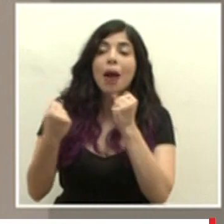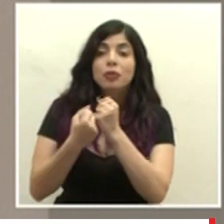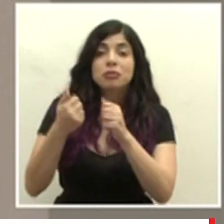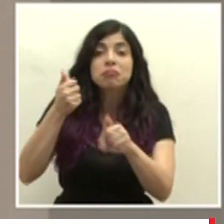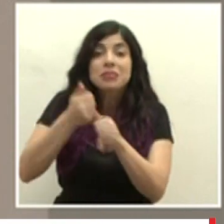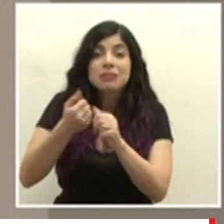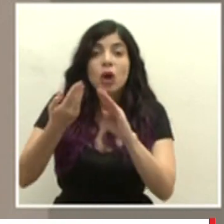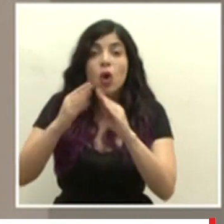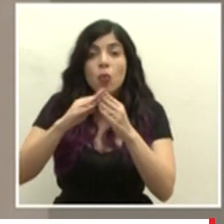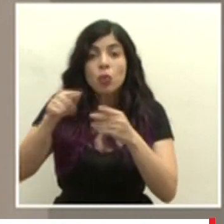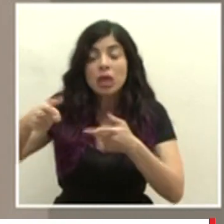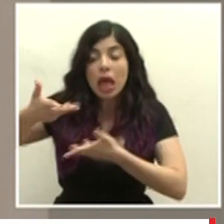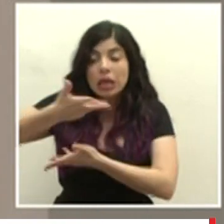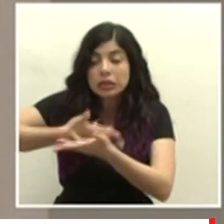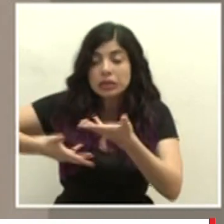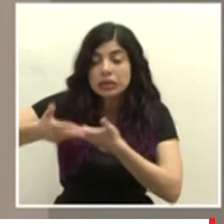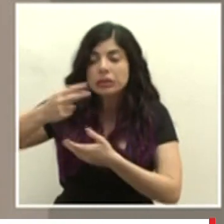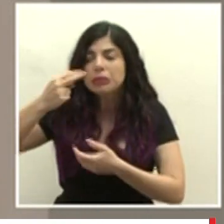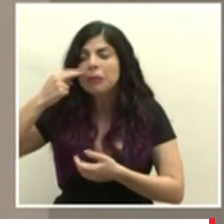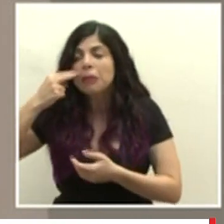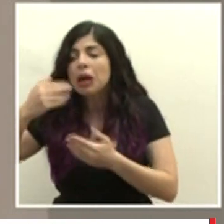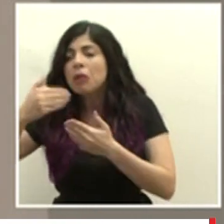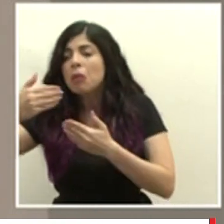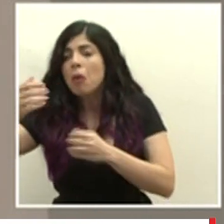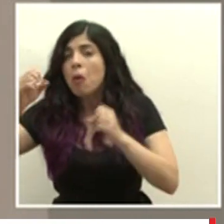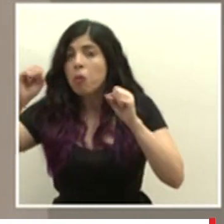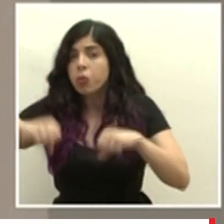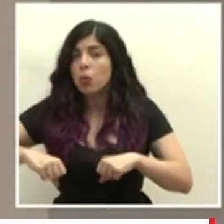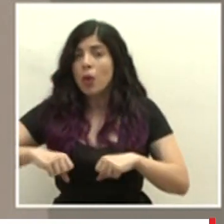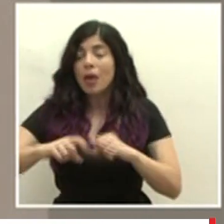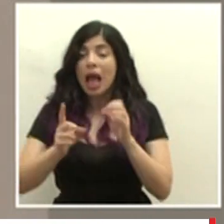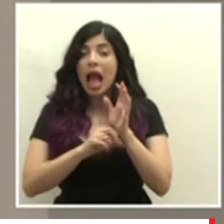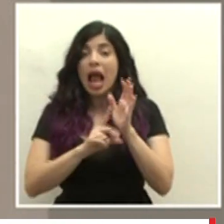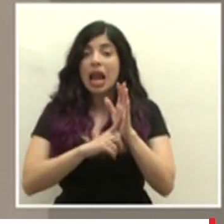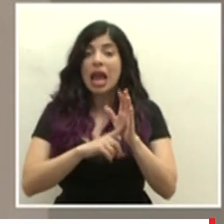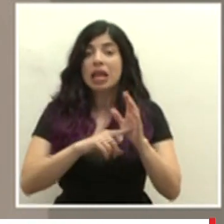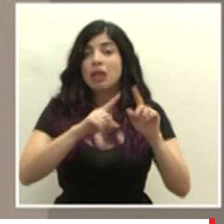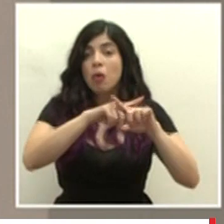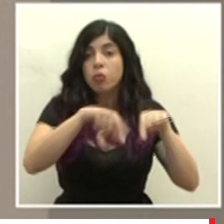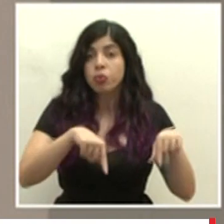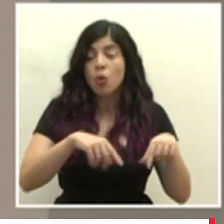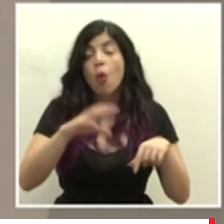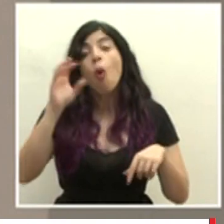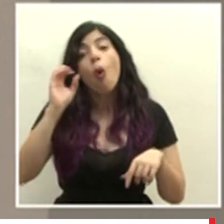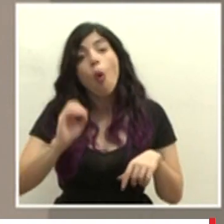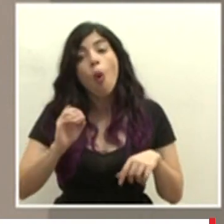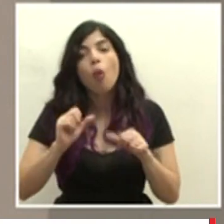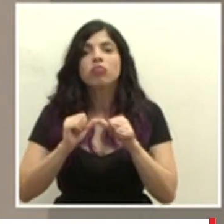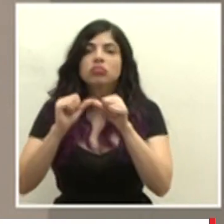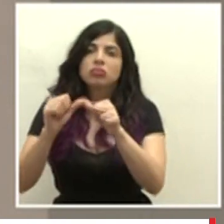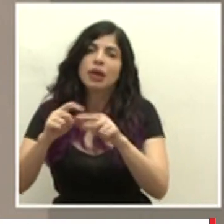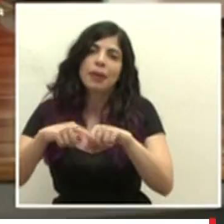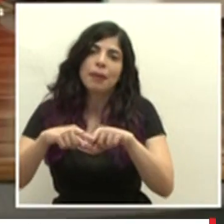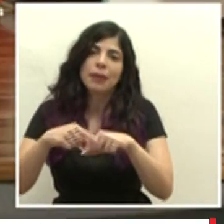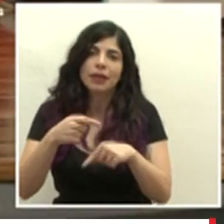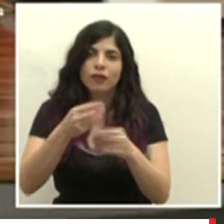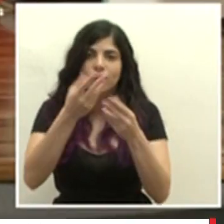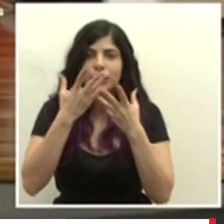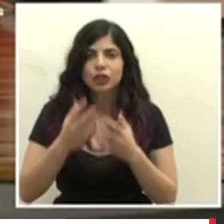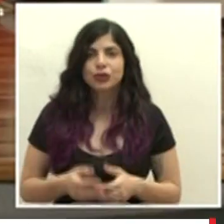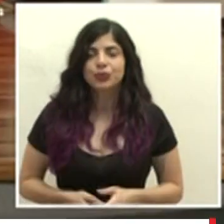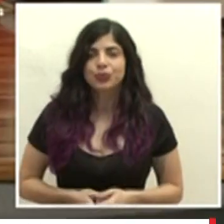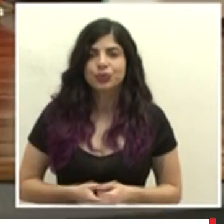comunidad eventualmente evaluar si podemos levantar la alerta, ver a regresar a estados o eventualmente hay que sostenerla.